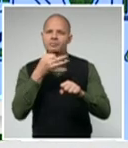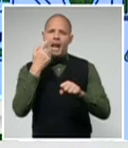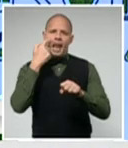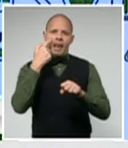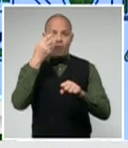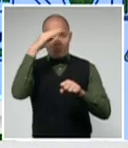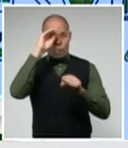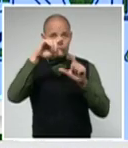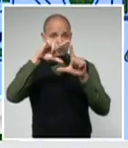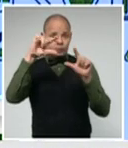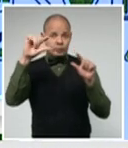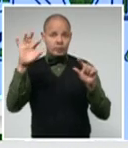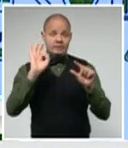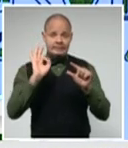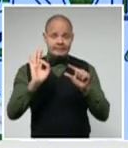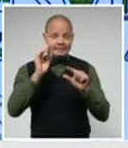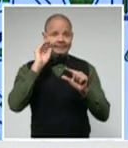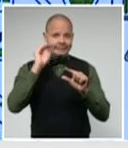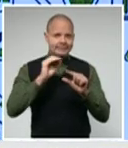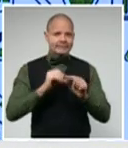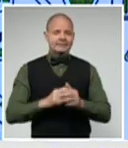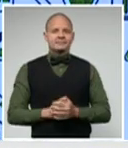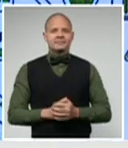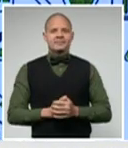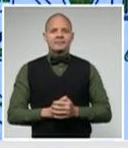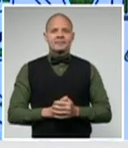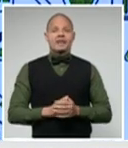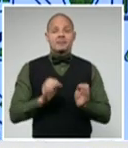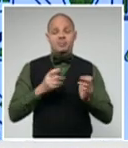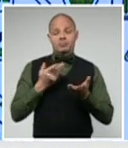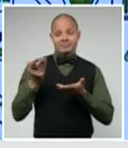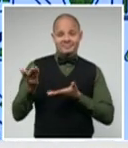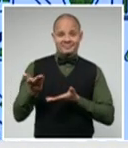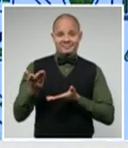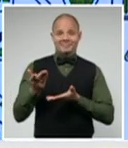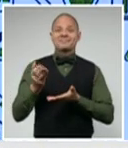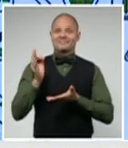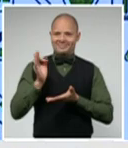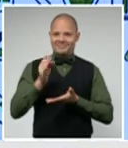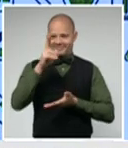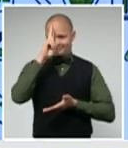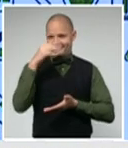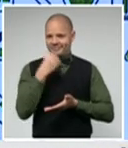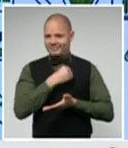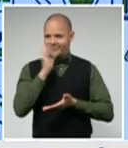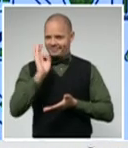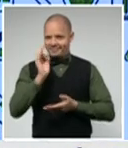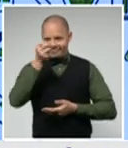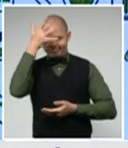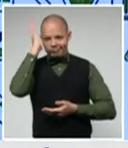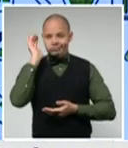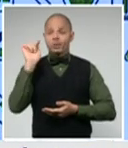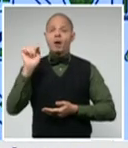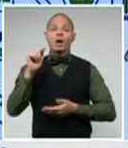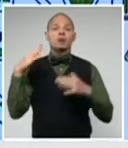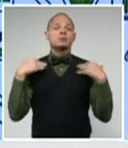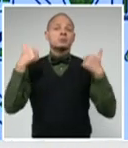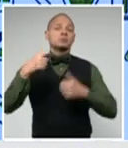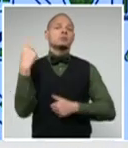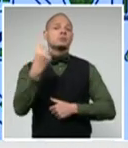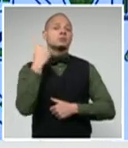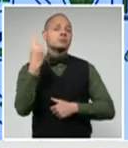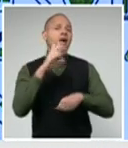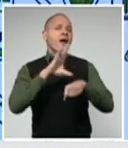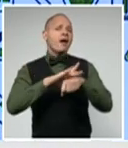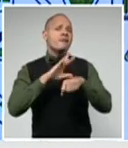país frente a la COVID-19. Nos acompaña, como ya es habitual, el doctor Francisco Durán García, director nacional de Epidemiología del